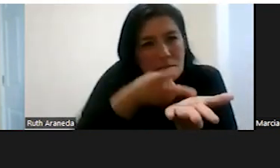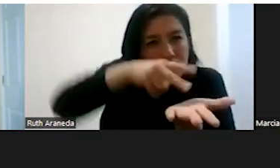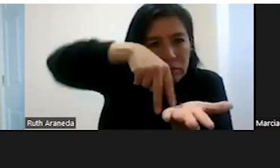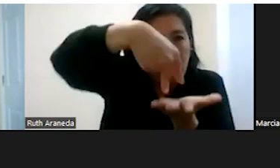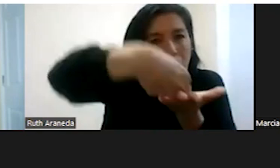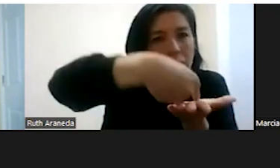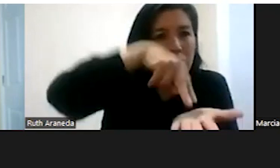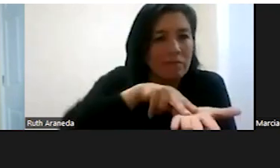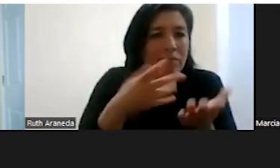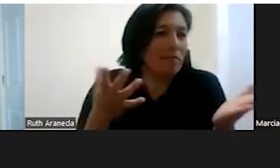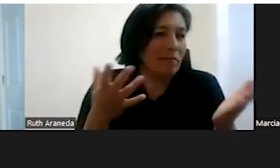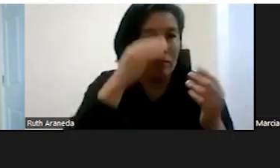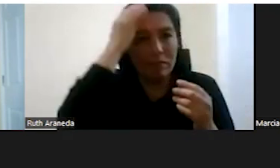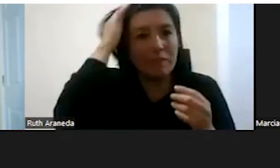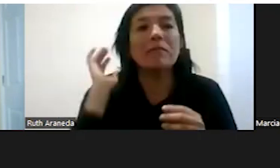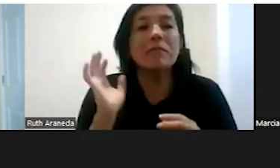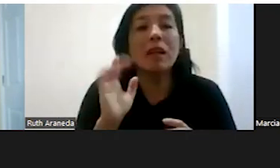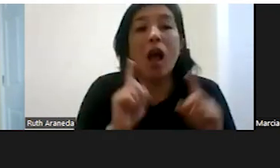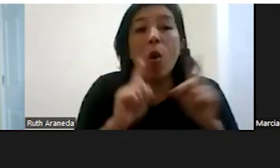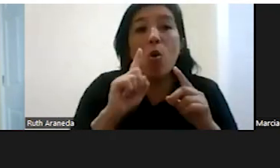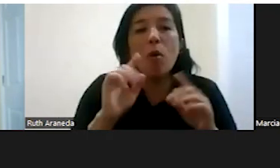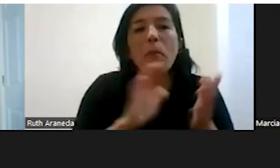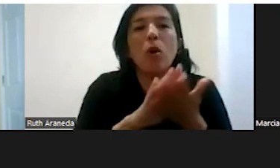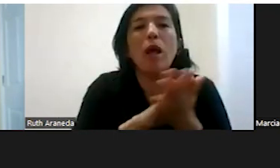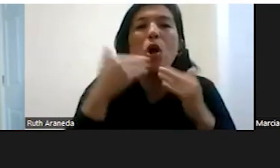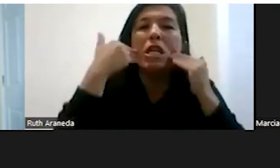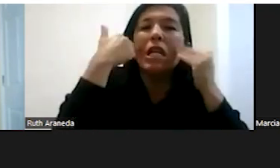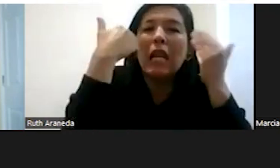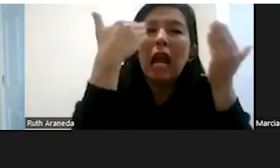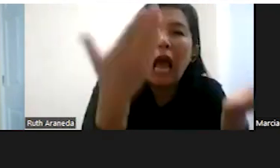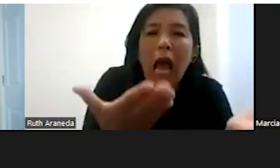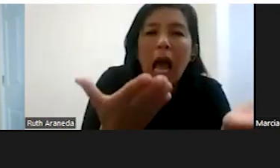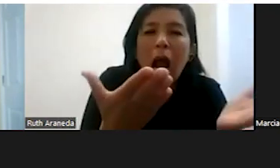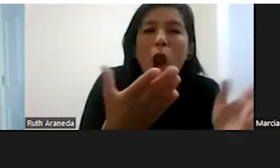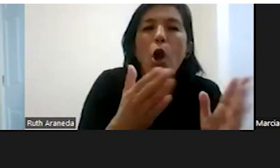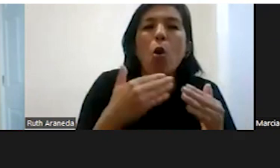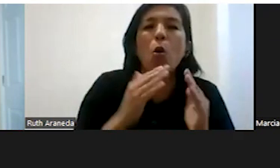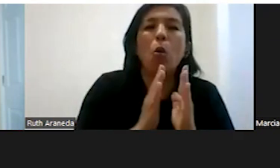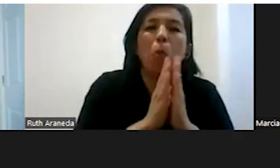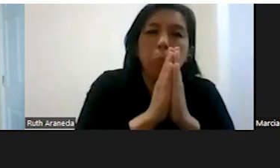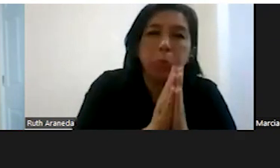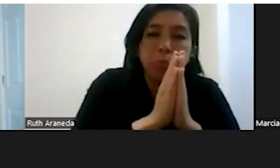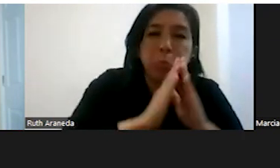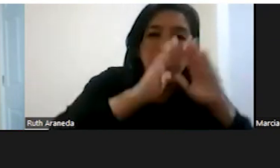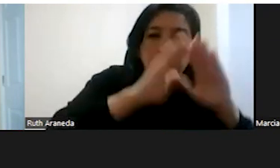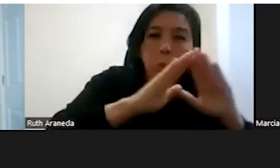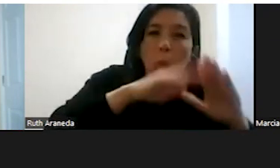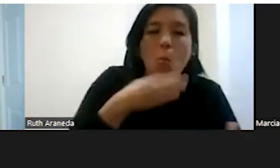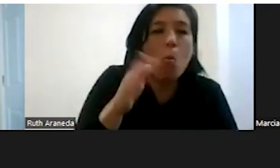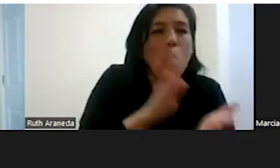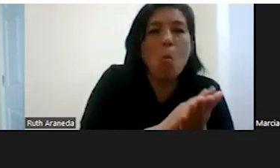No hay mucha ofrenda funeraria ni ajuar funerario, solamente uno de los